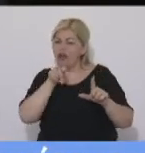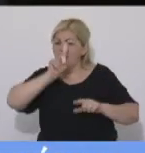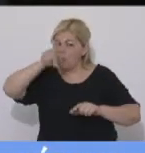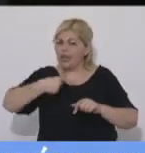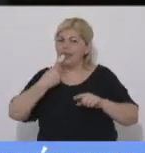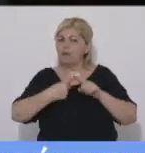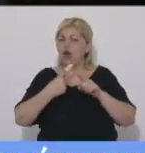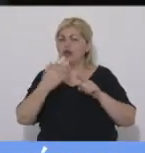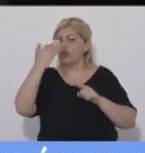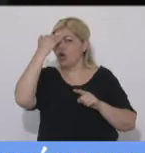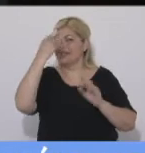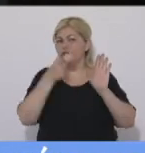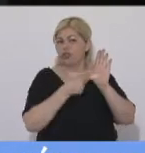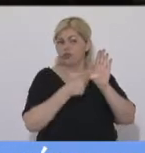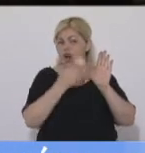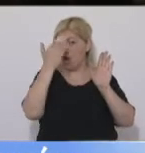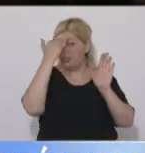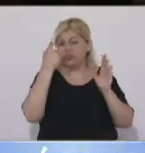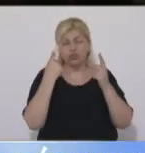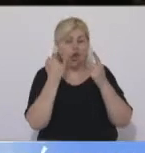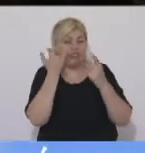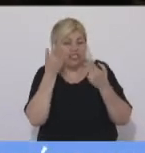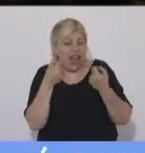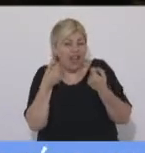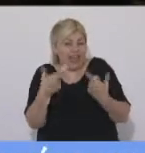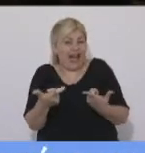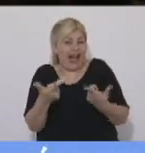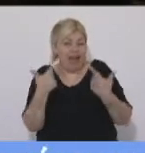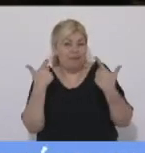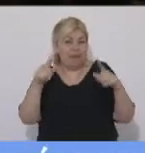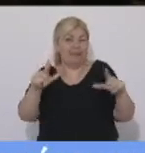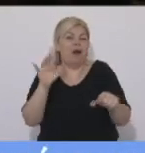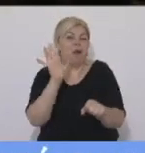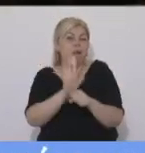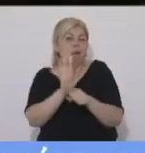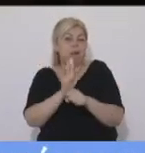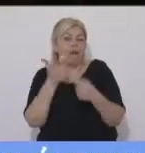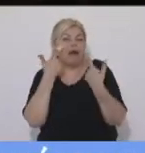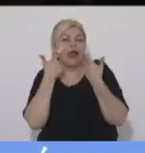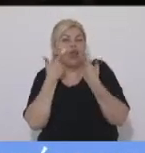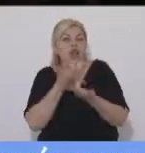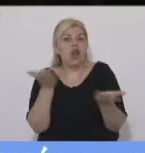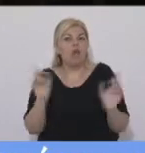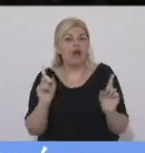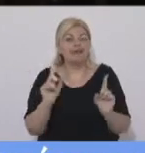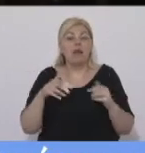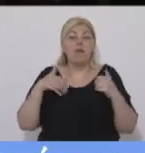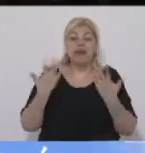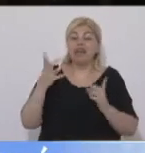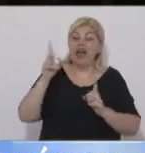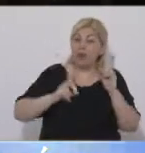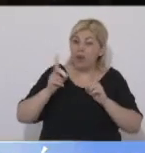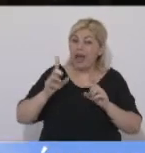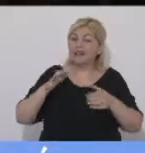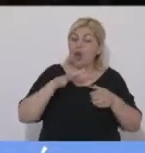como tal los reconoce, ya la tiene la personería jurídica. El problema es que a lo mejor no se está manifestando. Por eso es que a veces hay reclamos de alguna gran